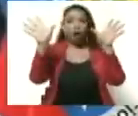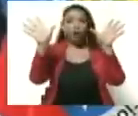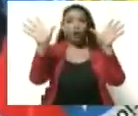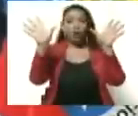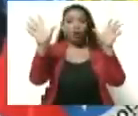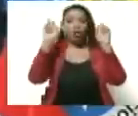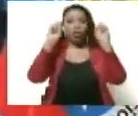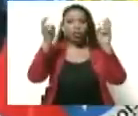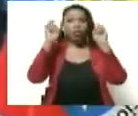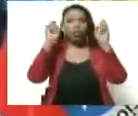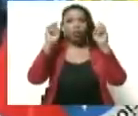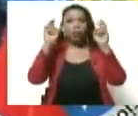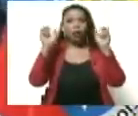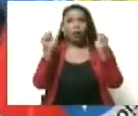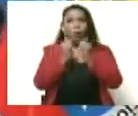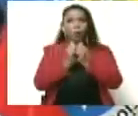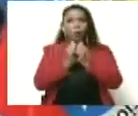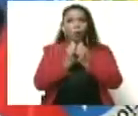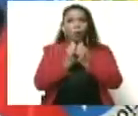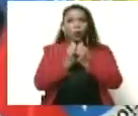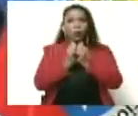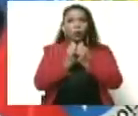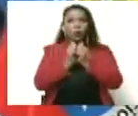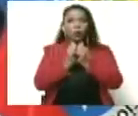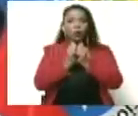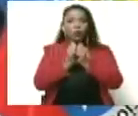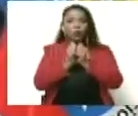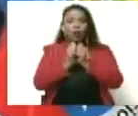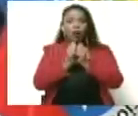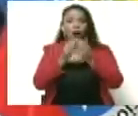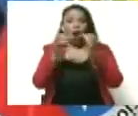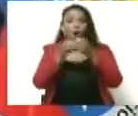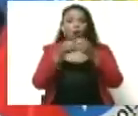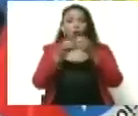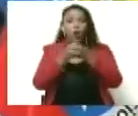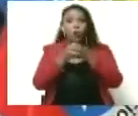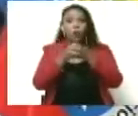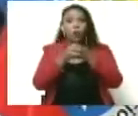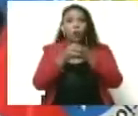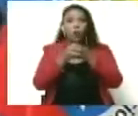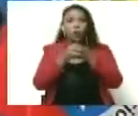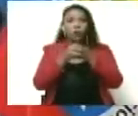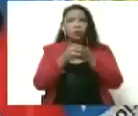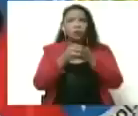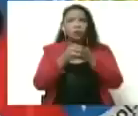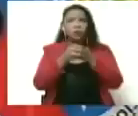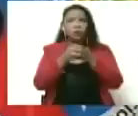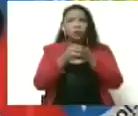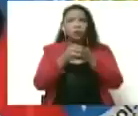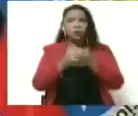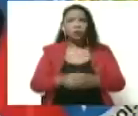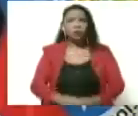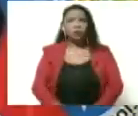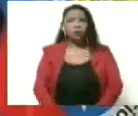relacionado con el sicariato del fiscal paraguayo Marcelo Pucci.